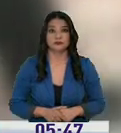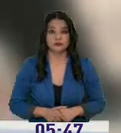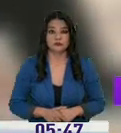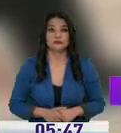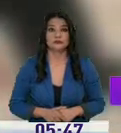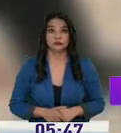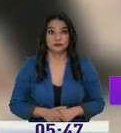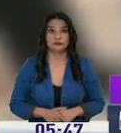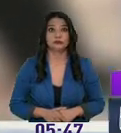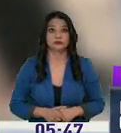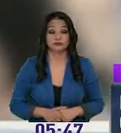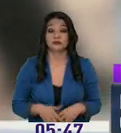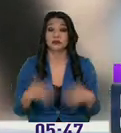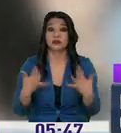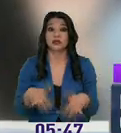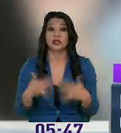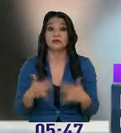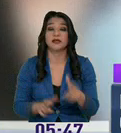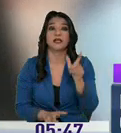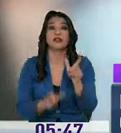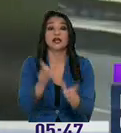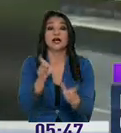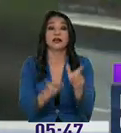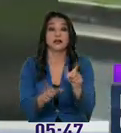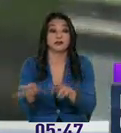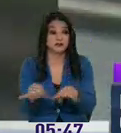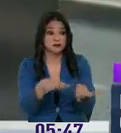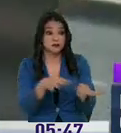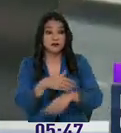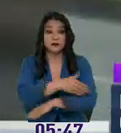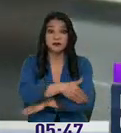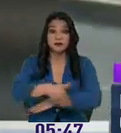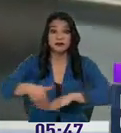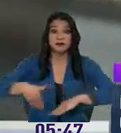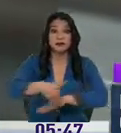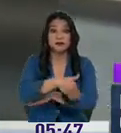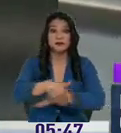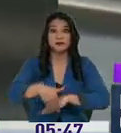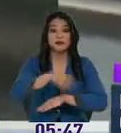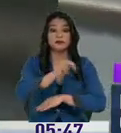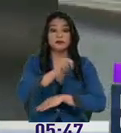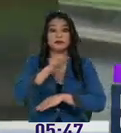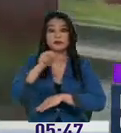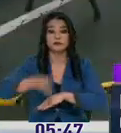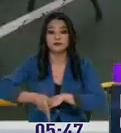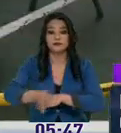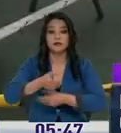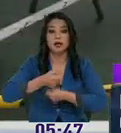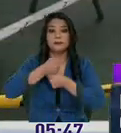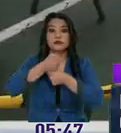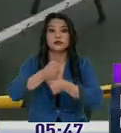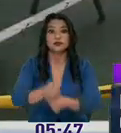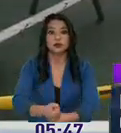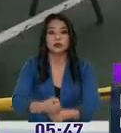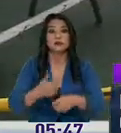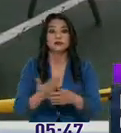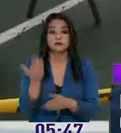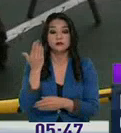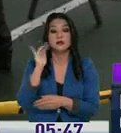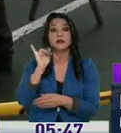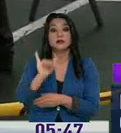consternados quedaron las personas que transitaban por la avenida amazonas y naciones unidas- cuando el pasado sábado 1 de